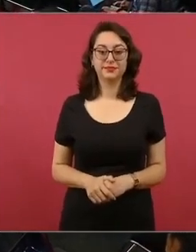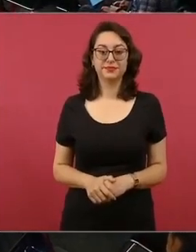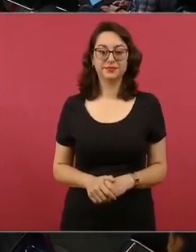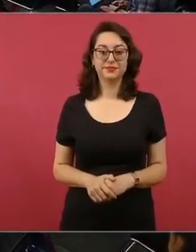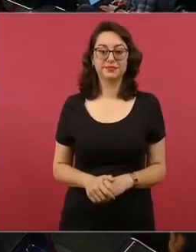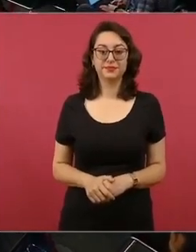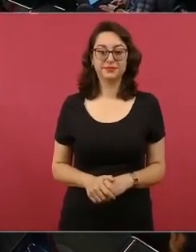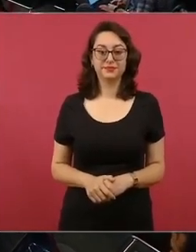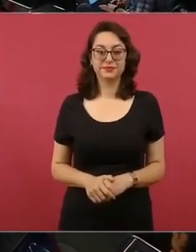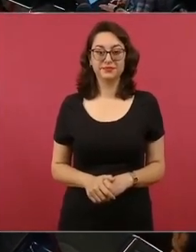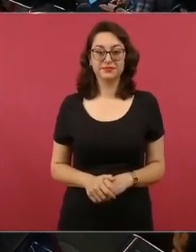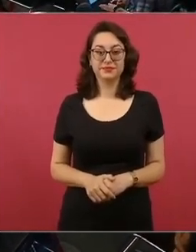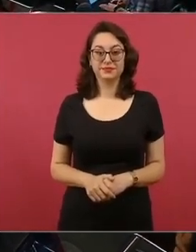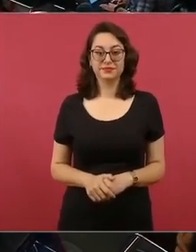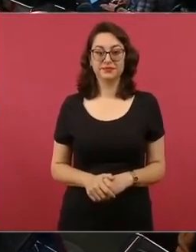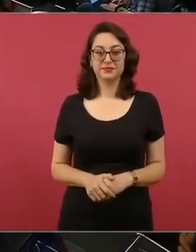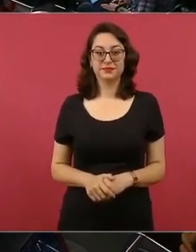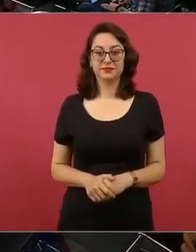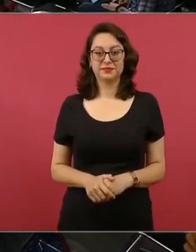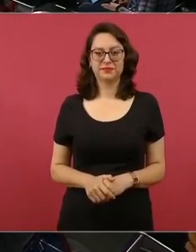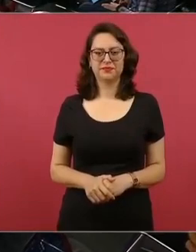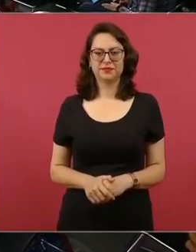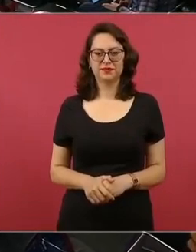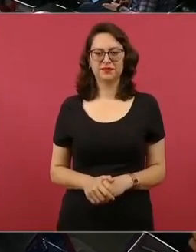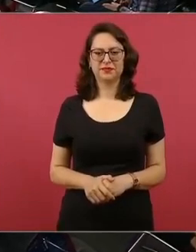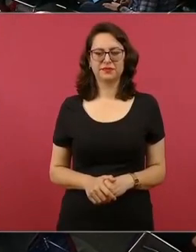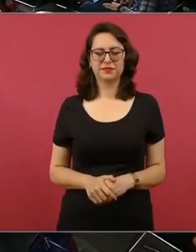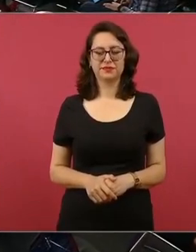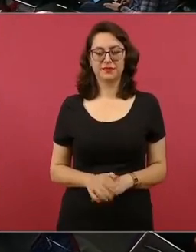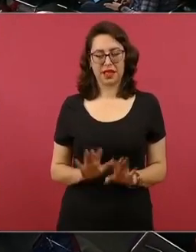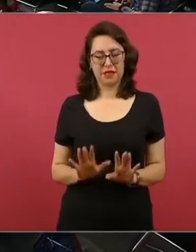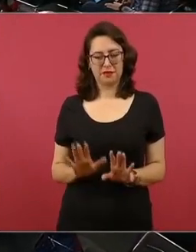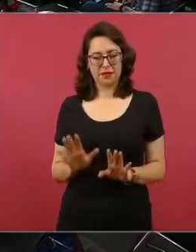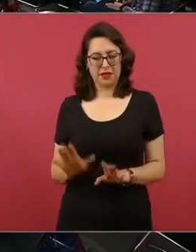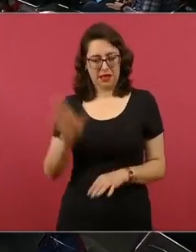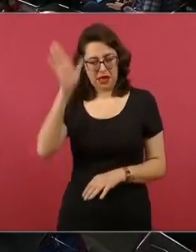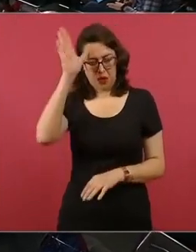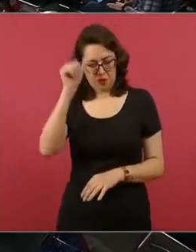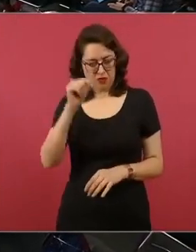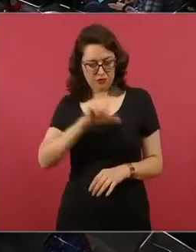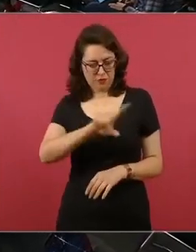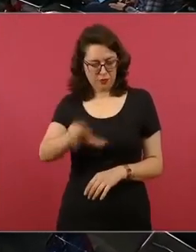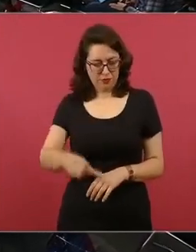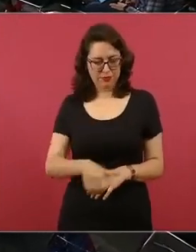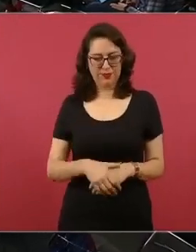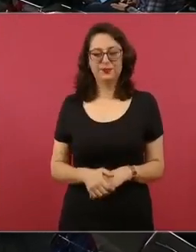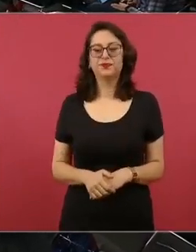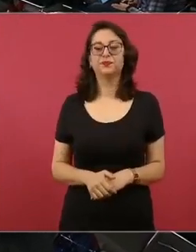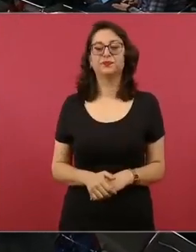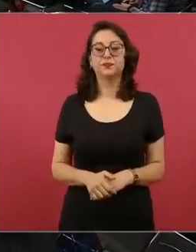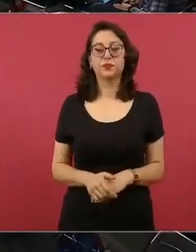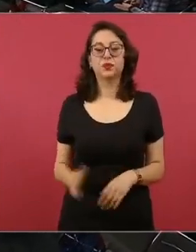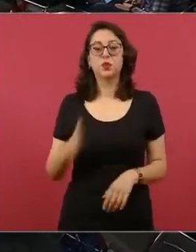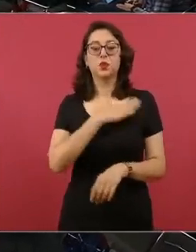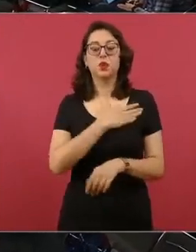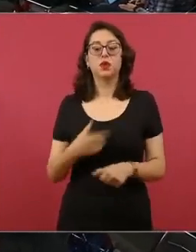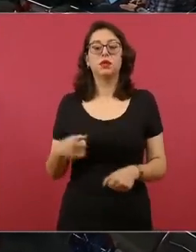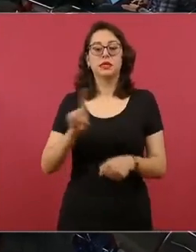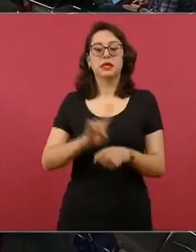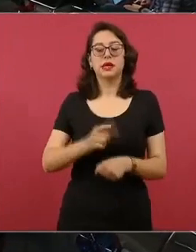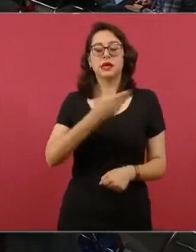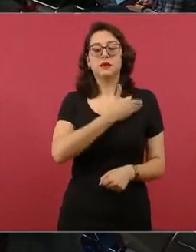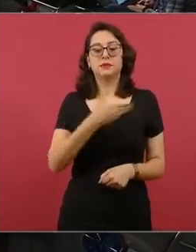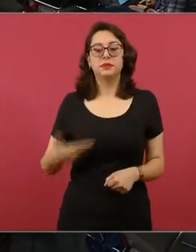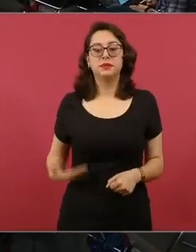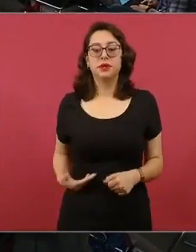A lo mejor llegamos a algún… Buenos días, compañeras y compañeros. Buenos días, señor presidente. Antes que nada, pues agradezco